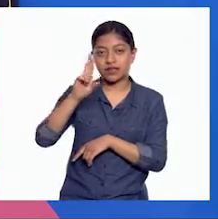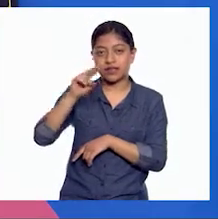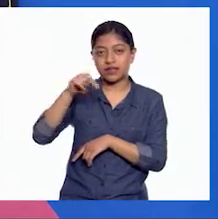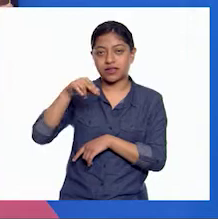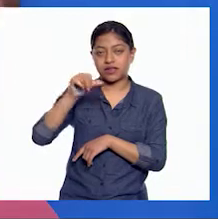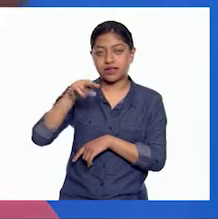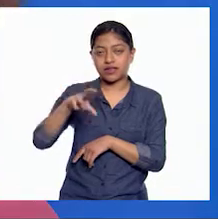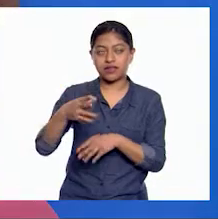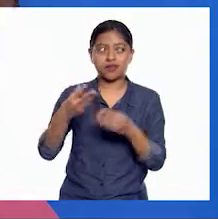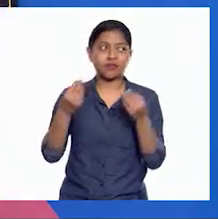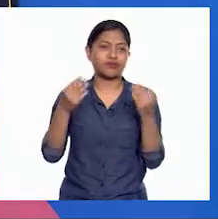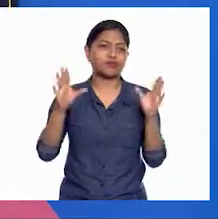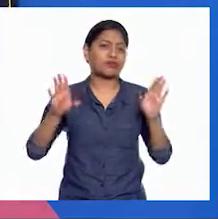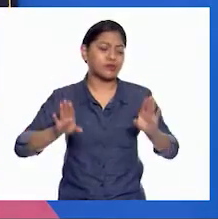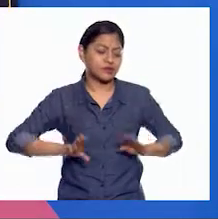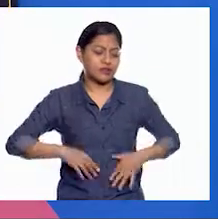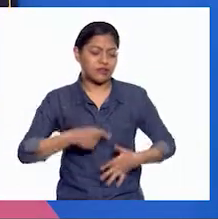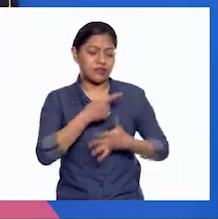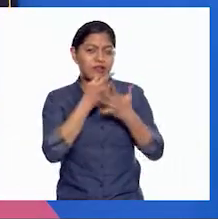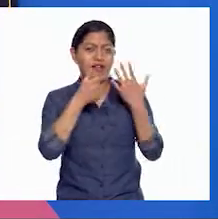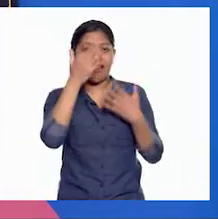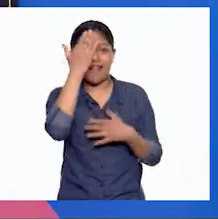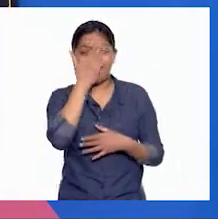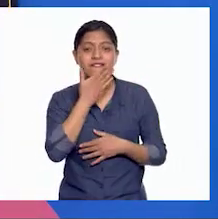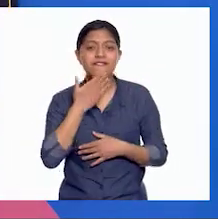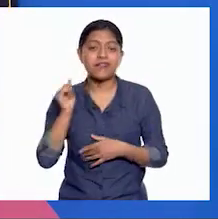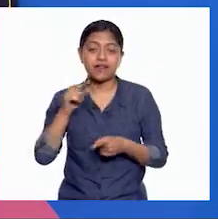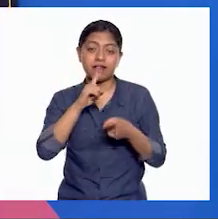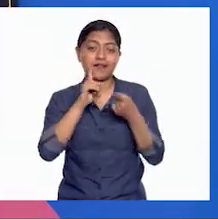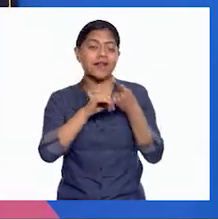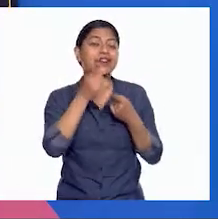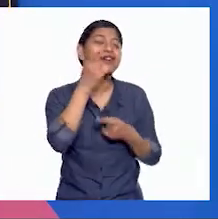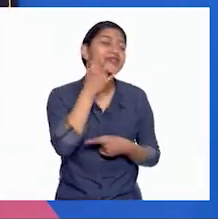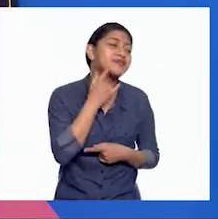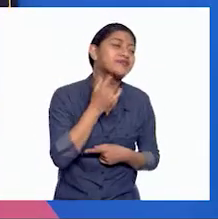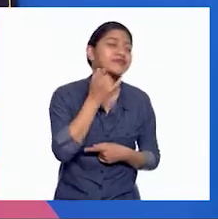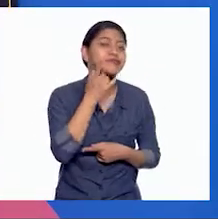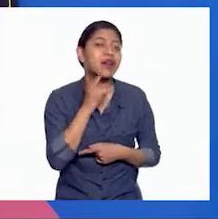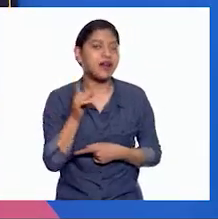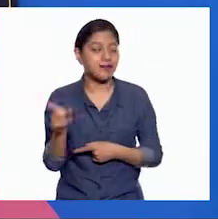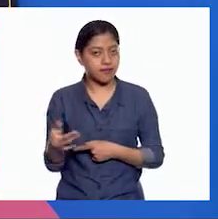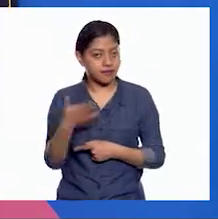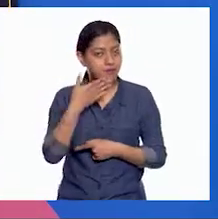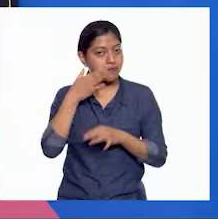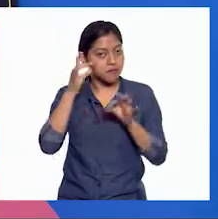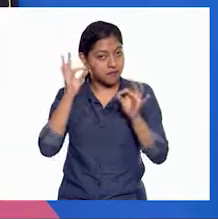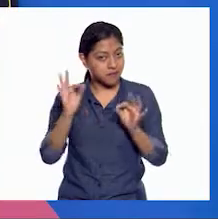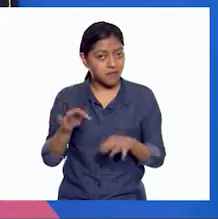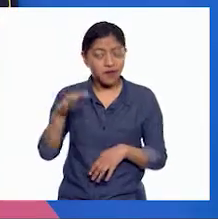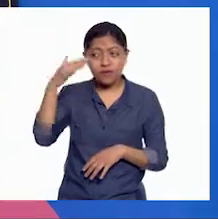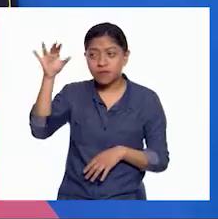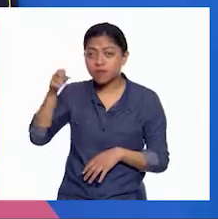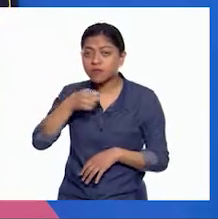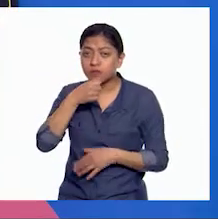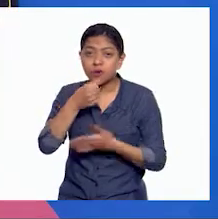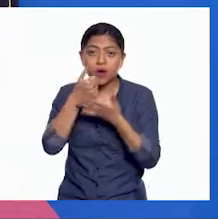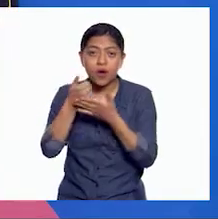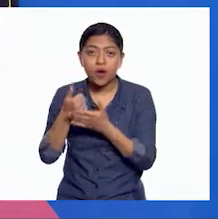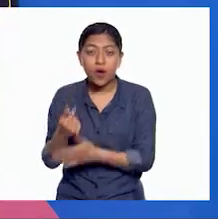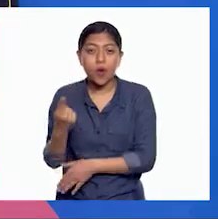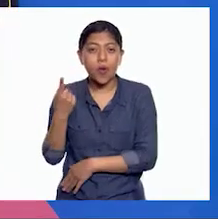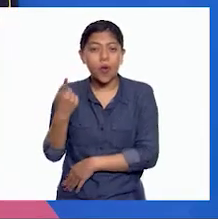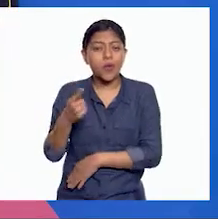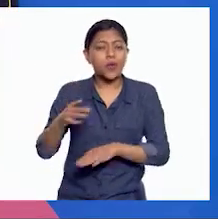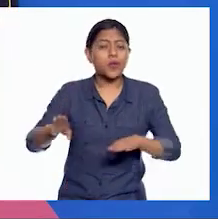cualidades, muchísimas. Una de ellas era muy amable, muy correcto, cuidaba a los mayores, pero una de sus